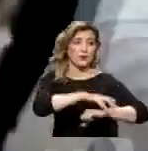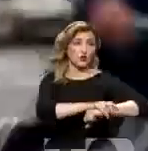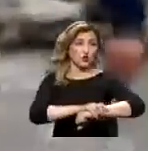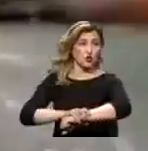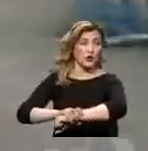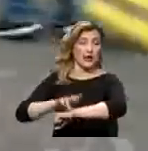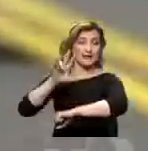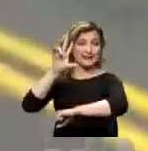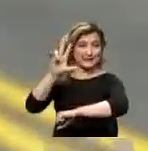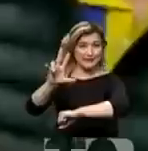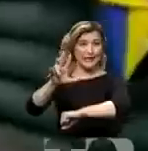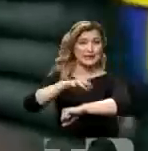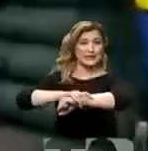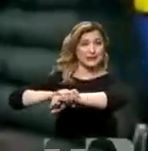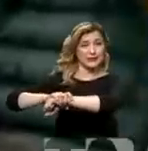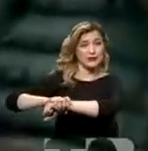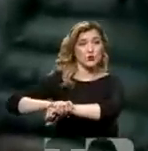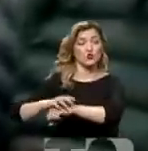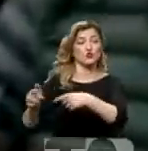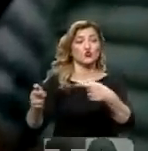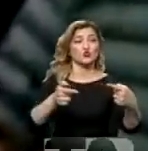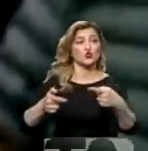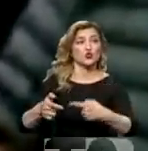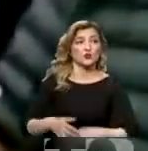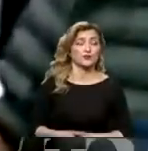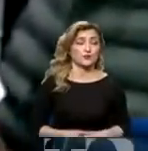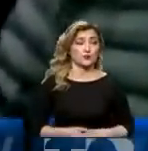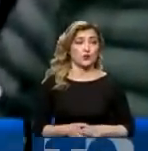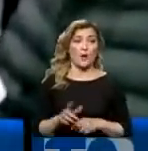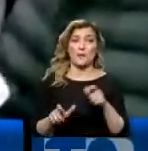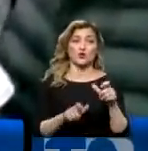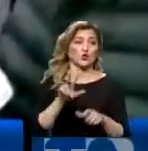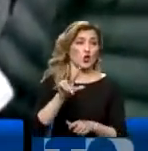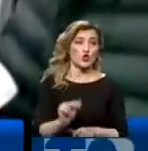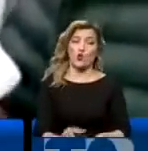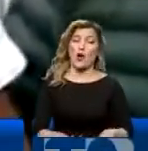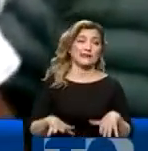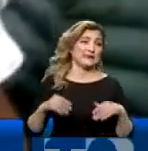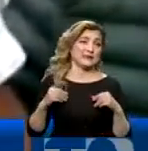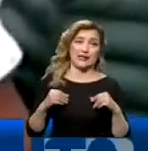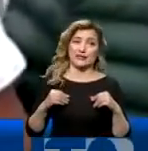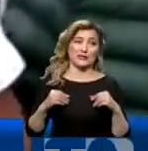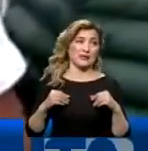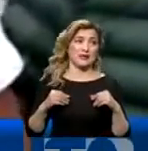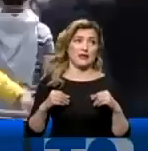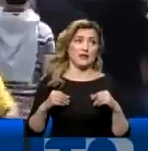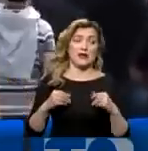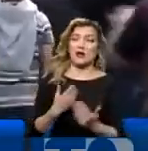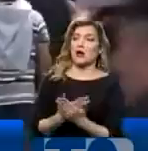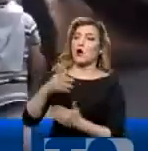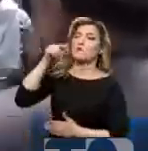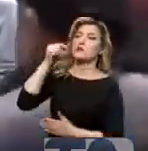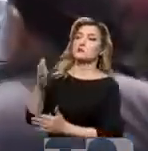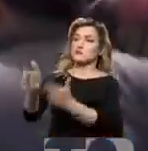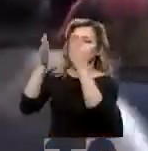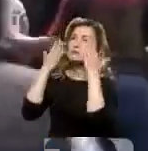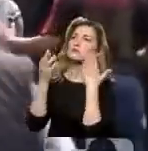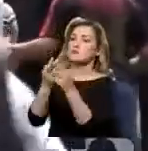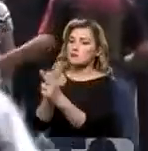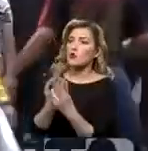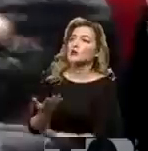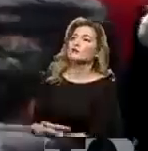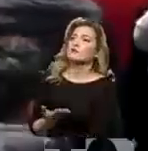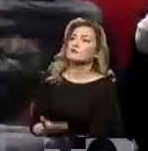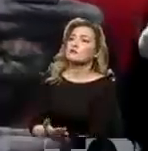durante las confrontaciones. Eso implica que la gente no está dispuesta a ceder así de fácil. Nosotros necesitamos respuestas. El Puente